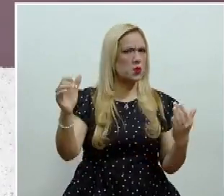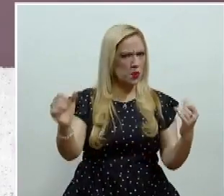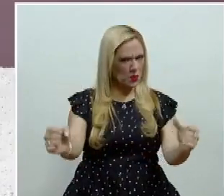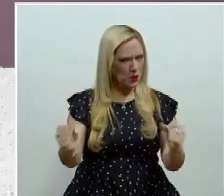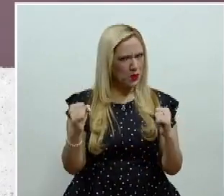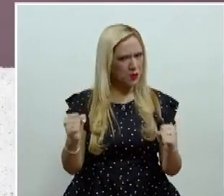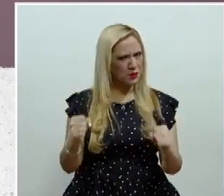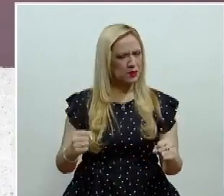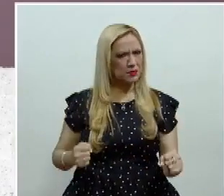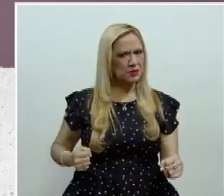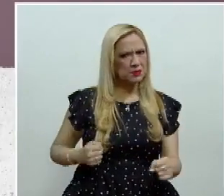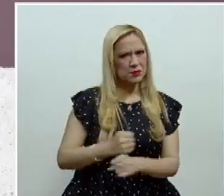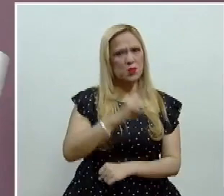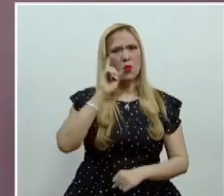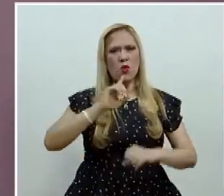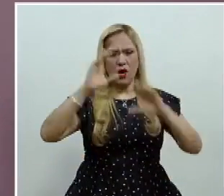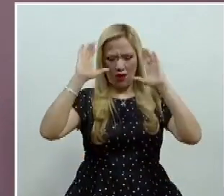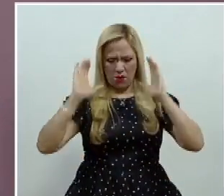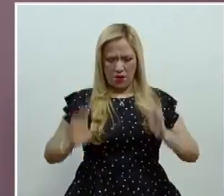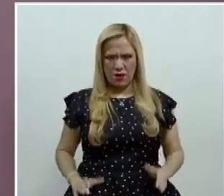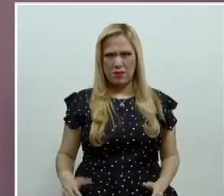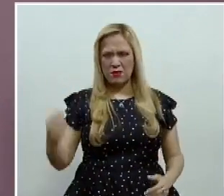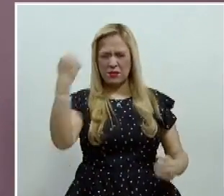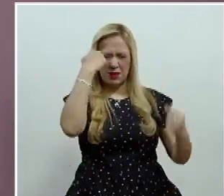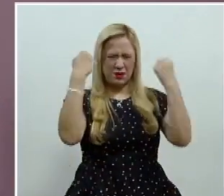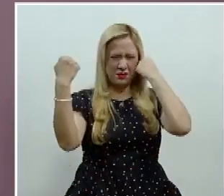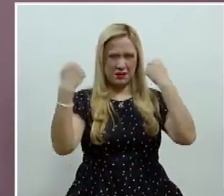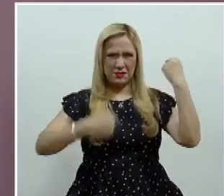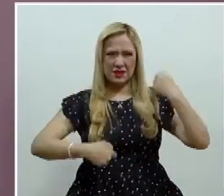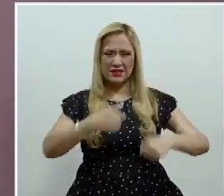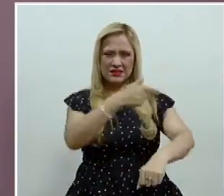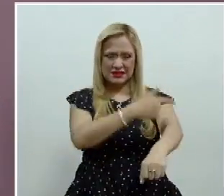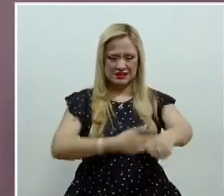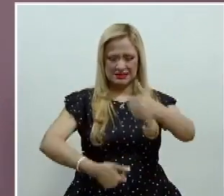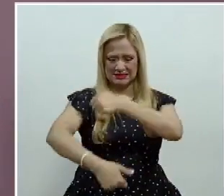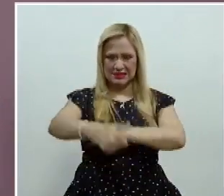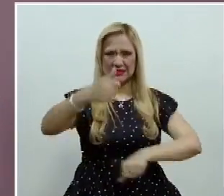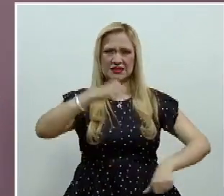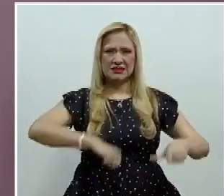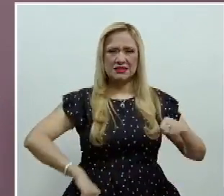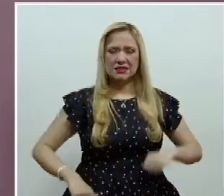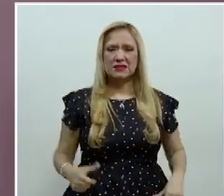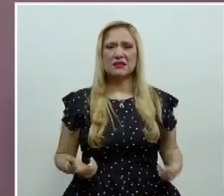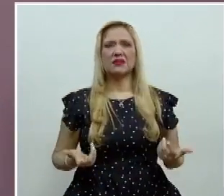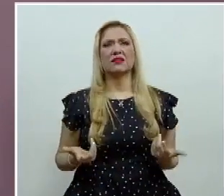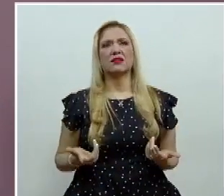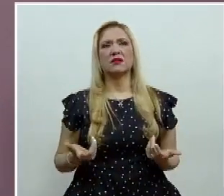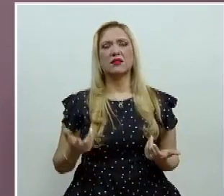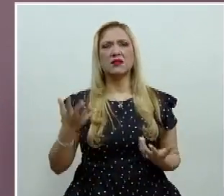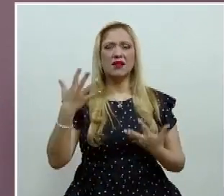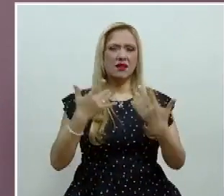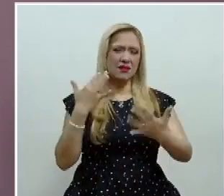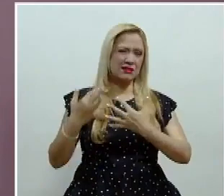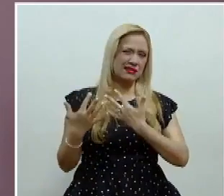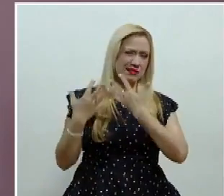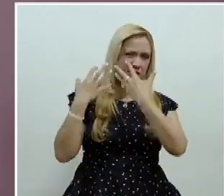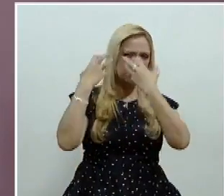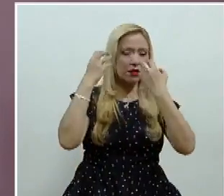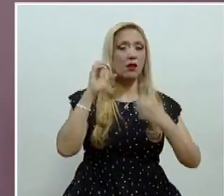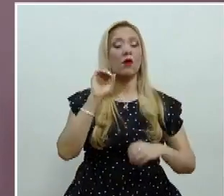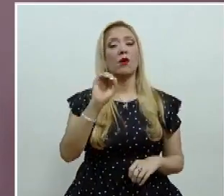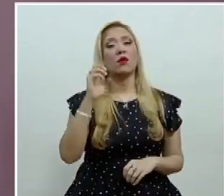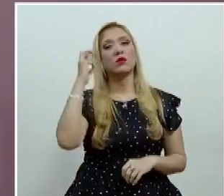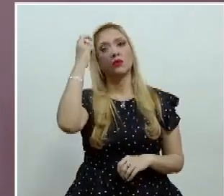observar en los cuerpos de las mujeres víctimas de feminicidio, cuando estamos hablando de relaciones asimétricas de poder, donde pueden intervenir áreas como